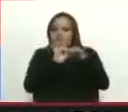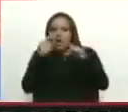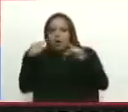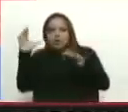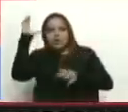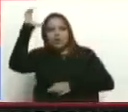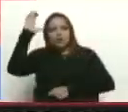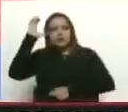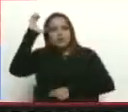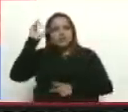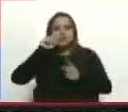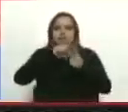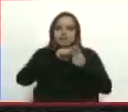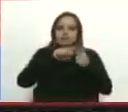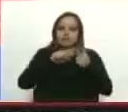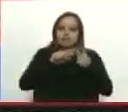conciencia.